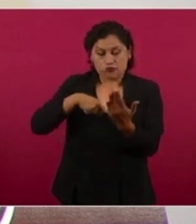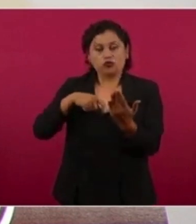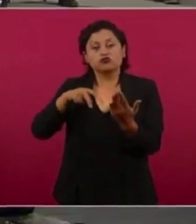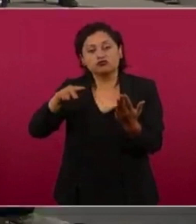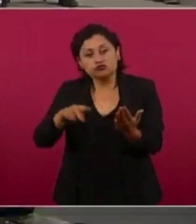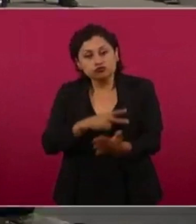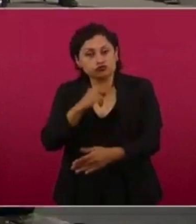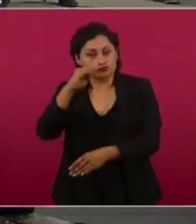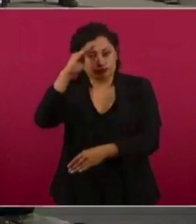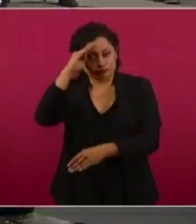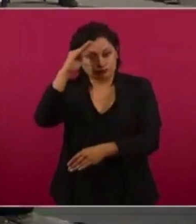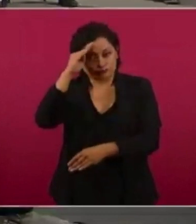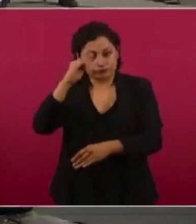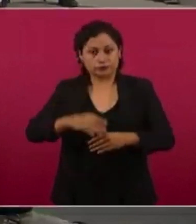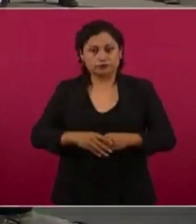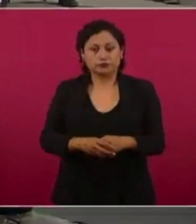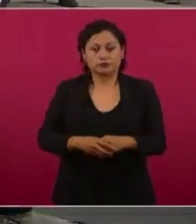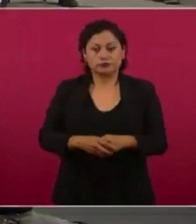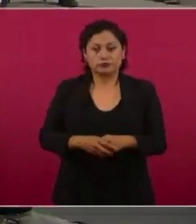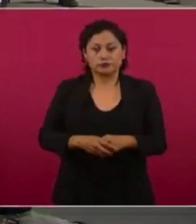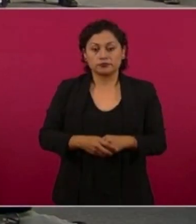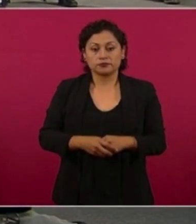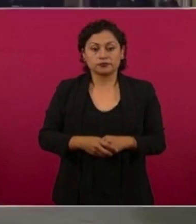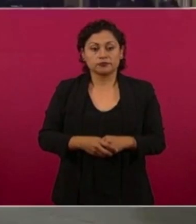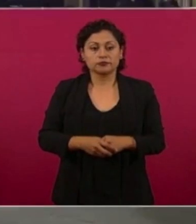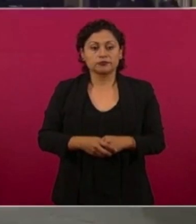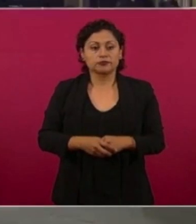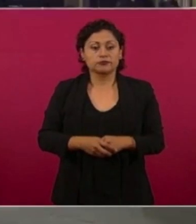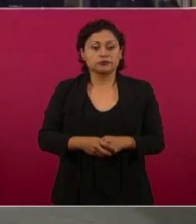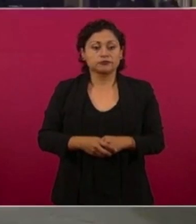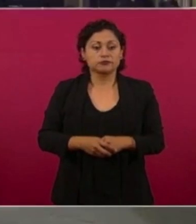trabajo. ¿Es cuánto?